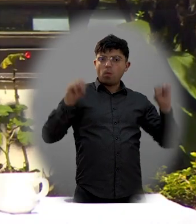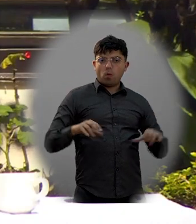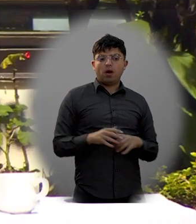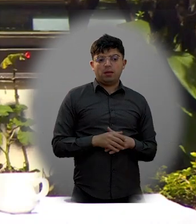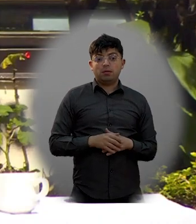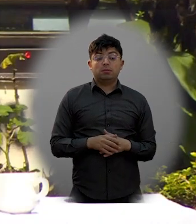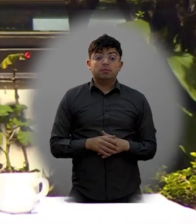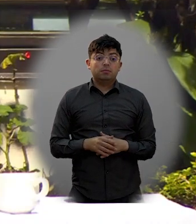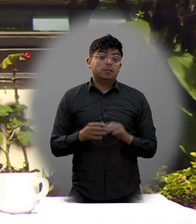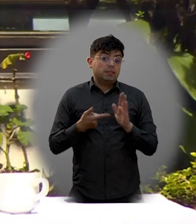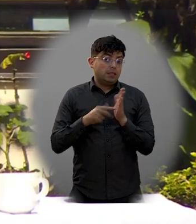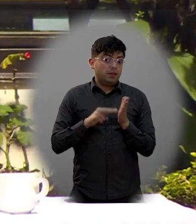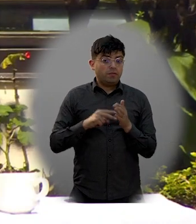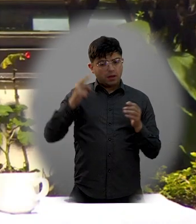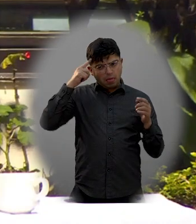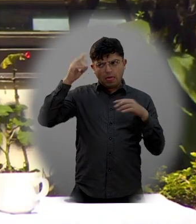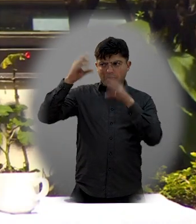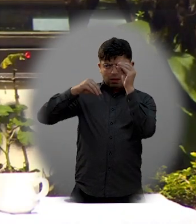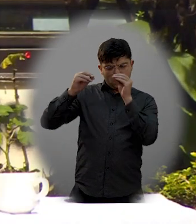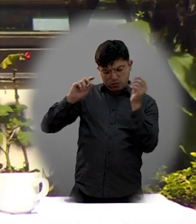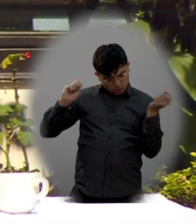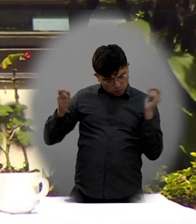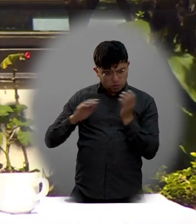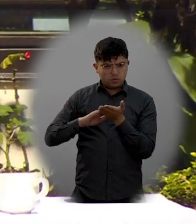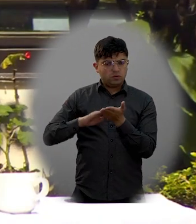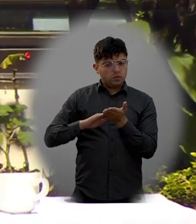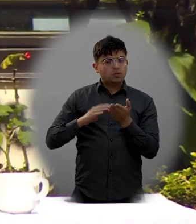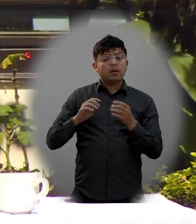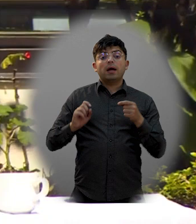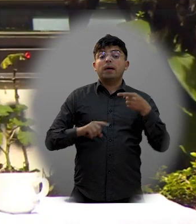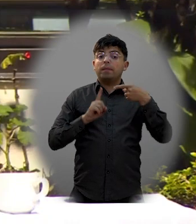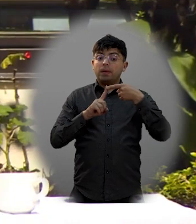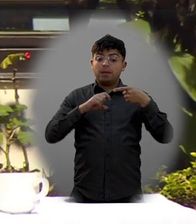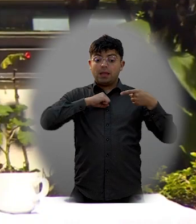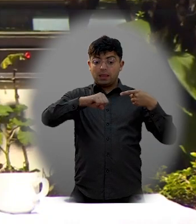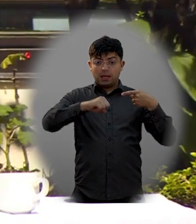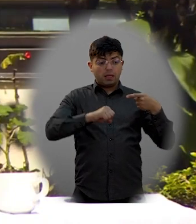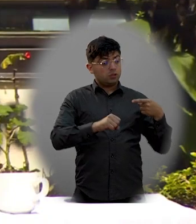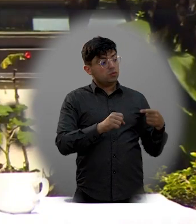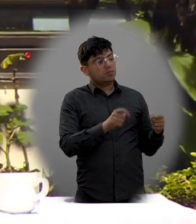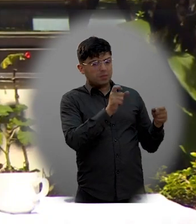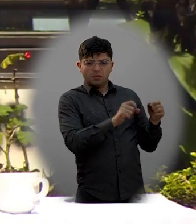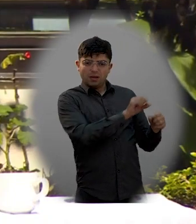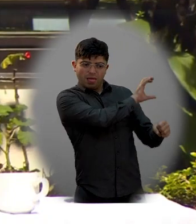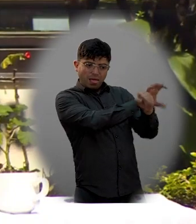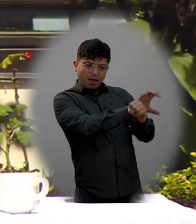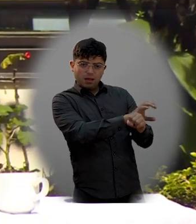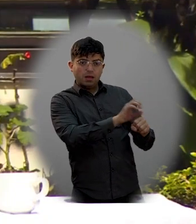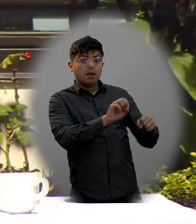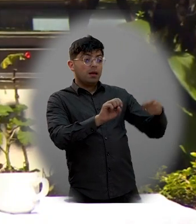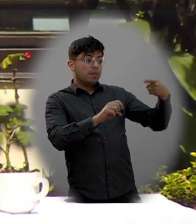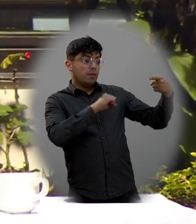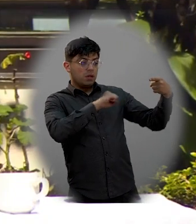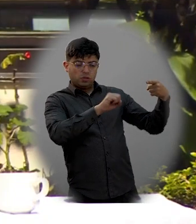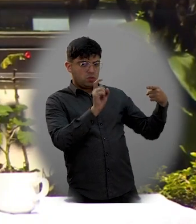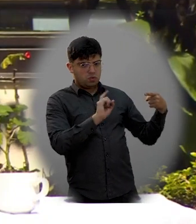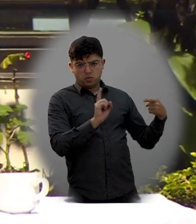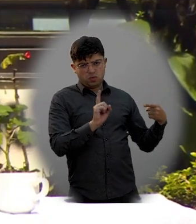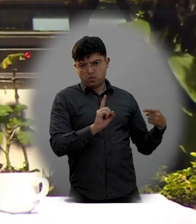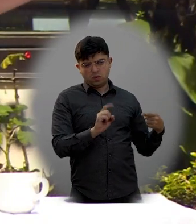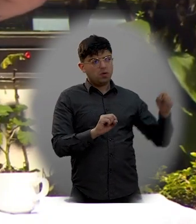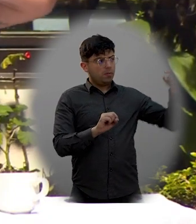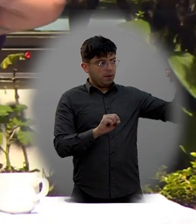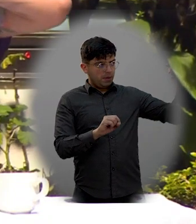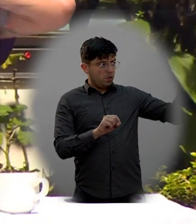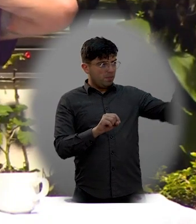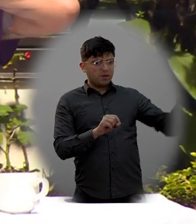que superar esa contradicción de poner primero los derechos del agresor. Creo que no, de ningún modo, hay que poner